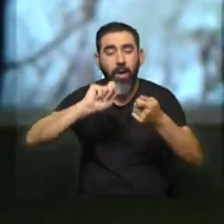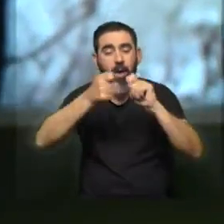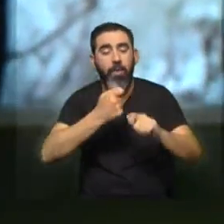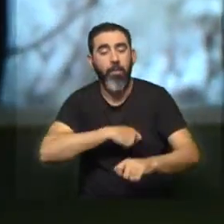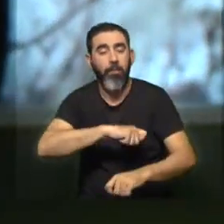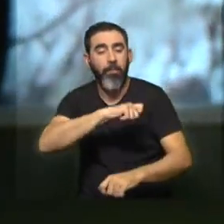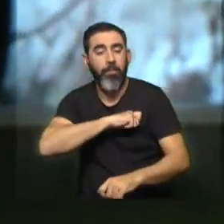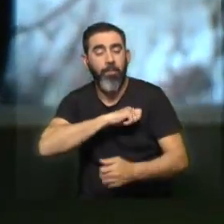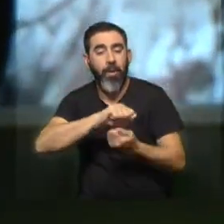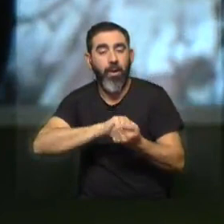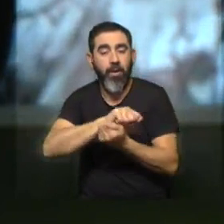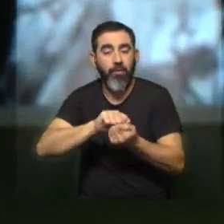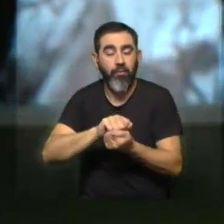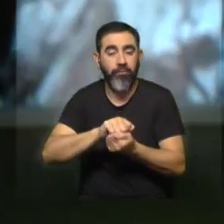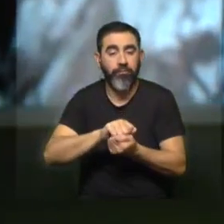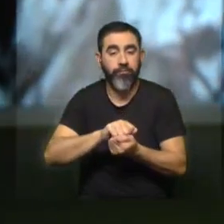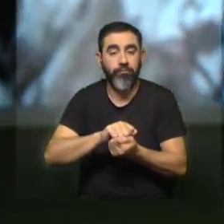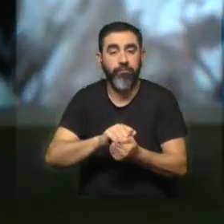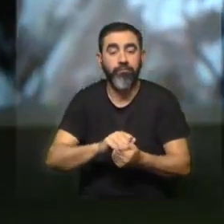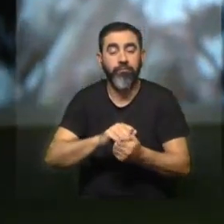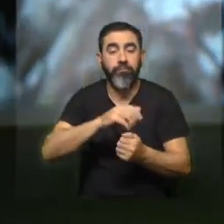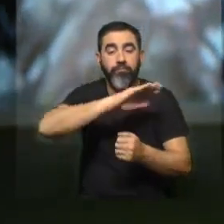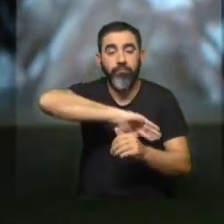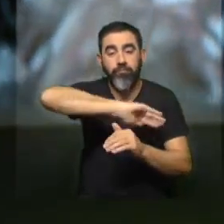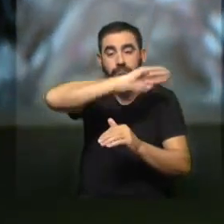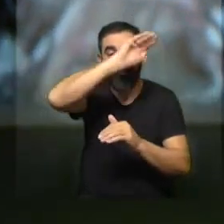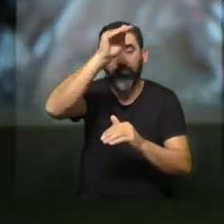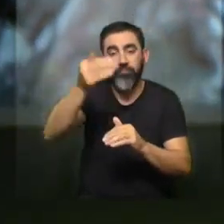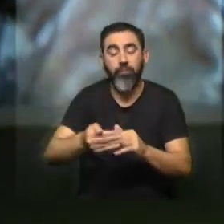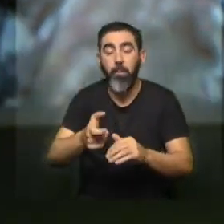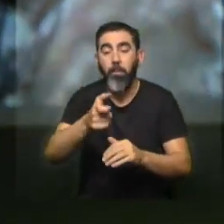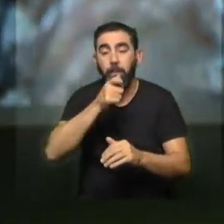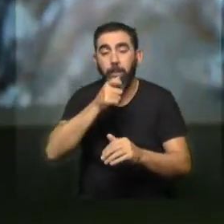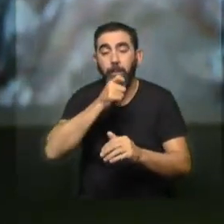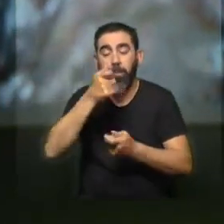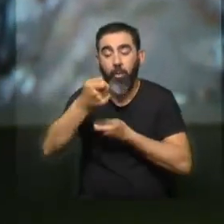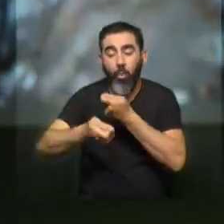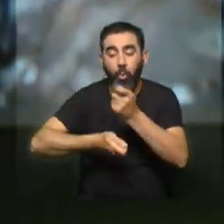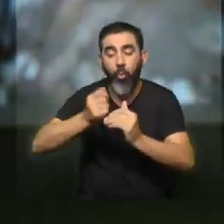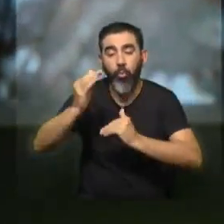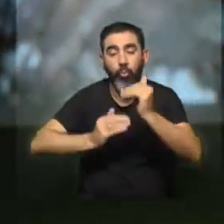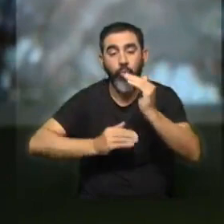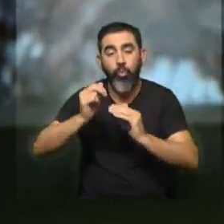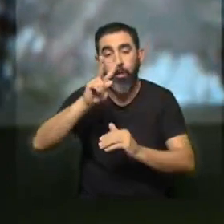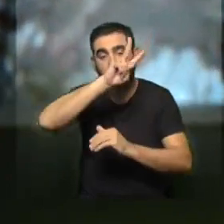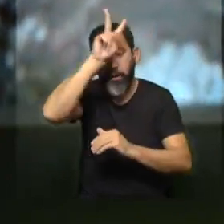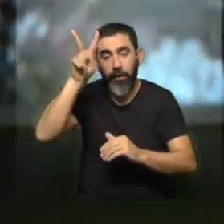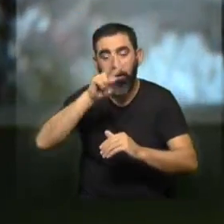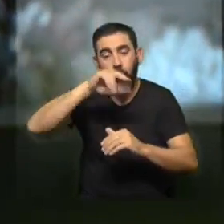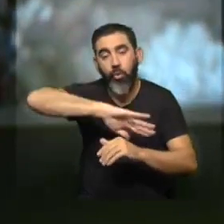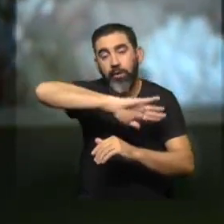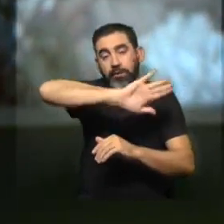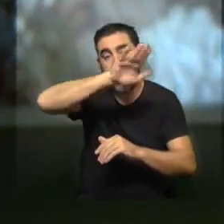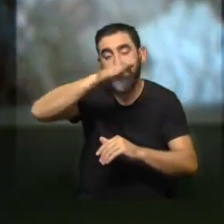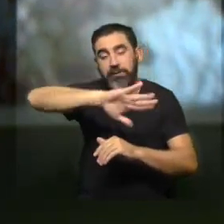y conocemos como cairne a los montículos y anillos de piedra que construyeron los indígenas en las cimas de los cerros y en